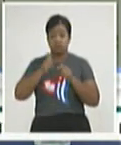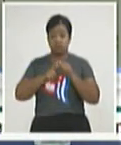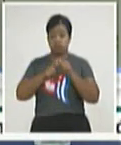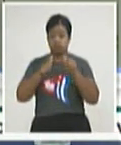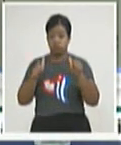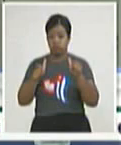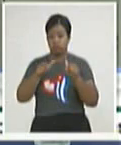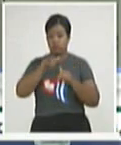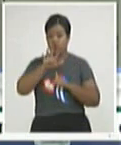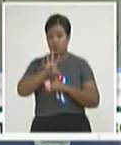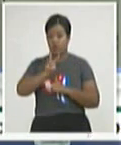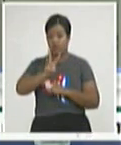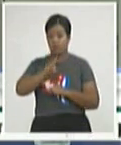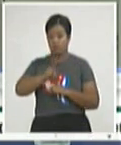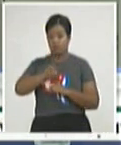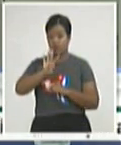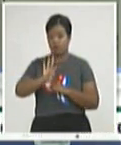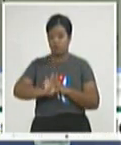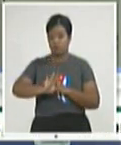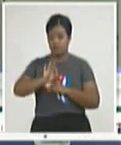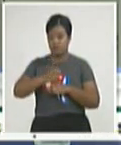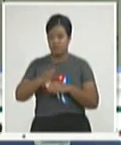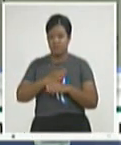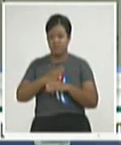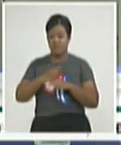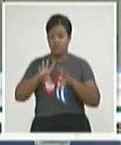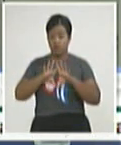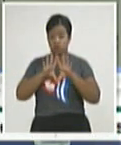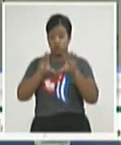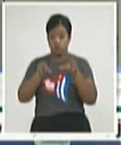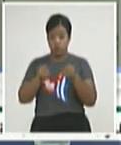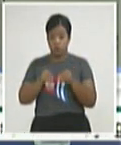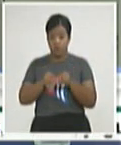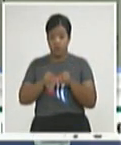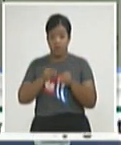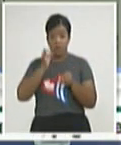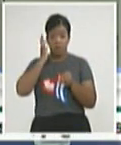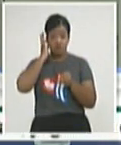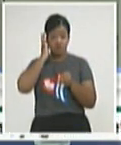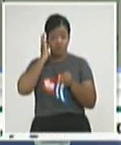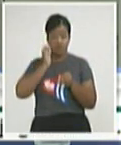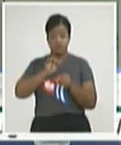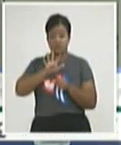53,4%, esto hace que ya en el acumulado el sexo femenino sea el